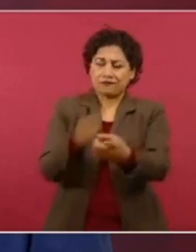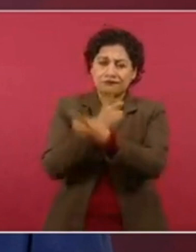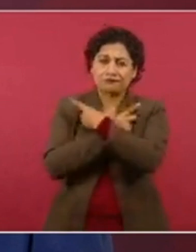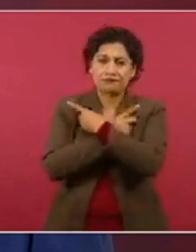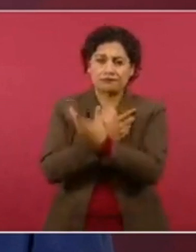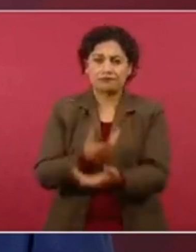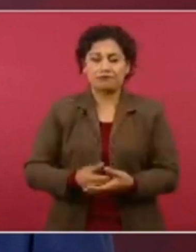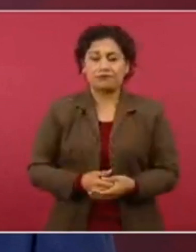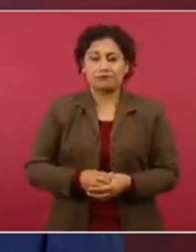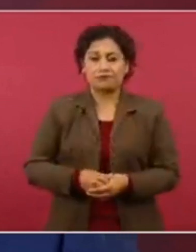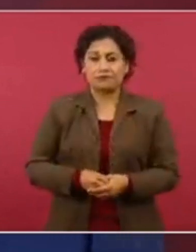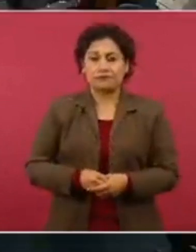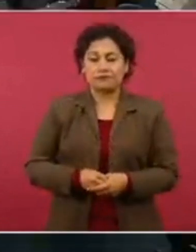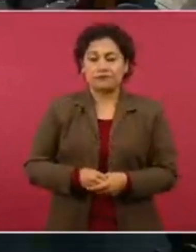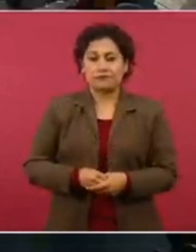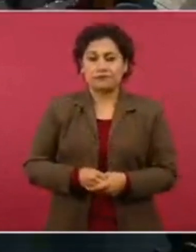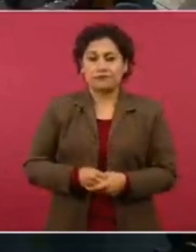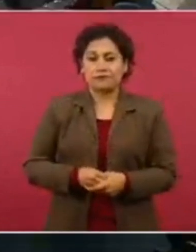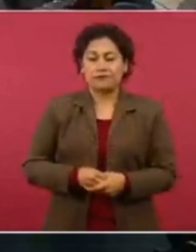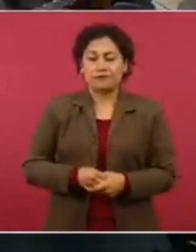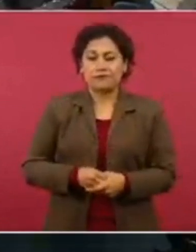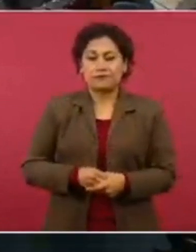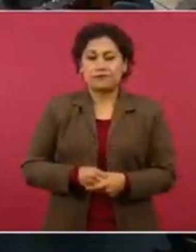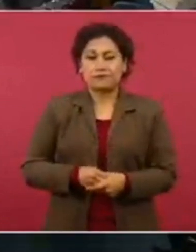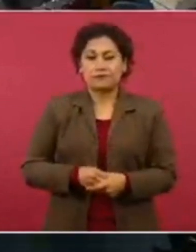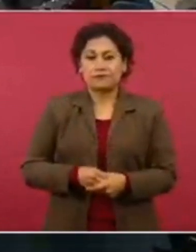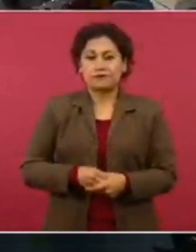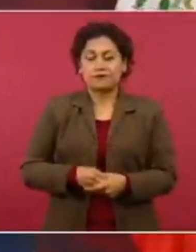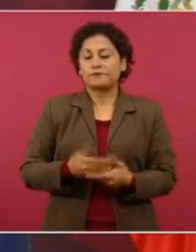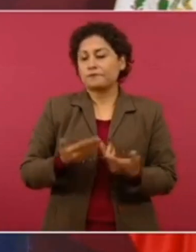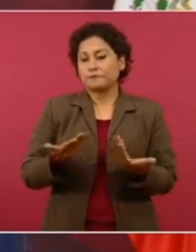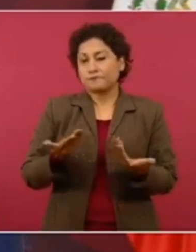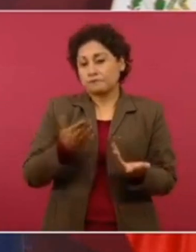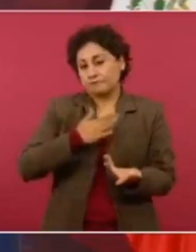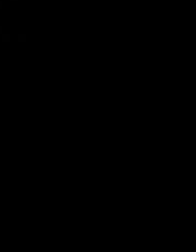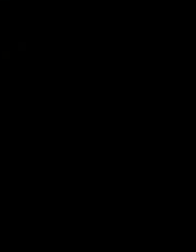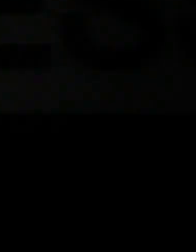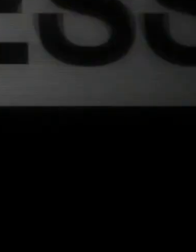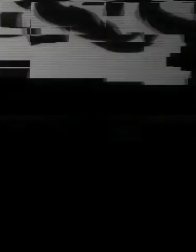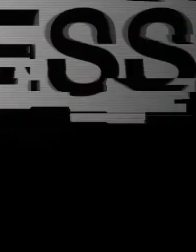Entonces, eso es lo que puedo explicar.